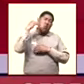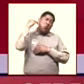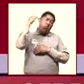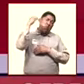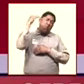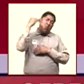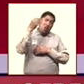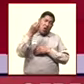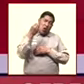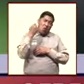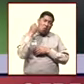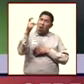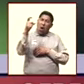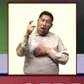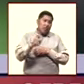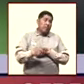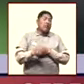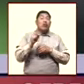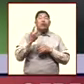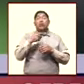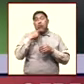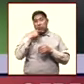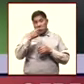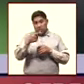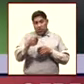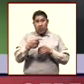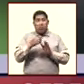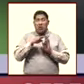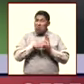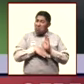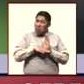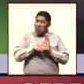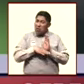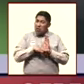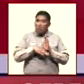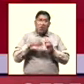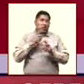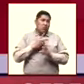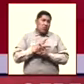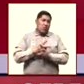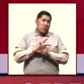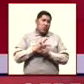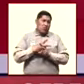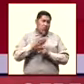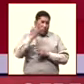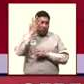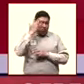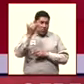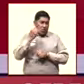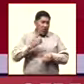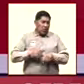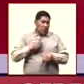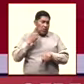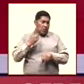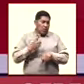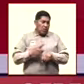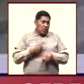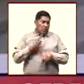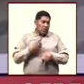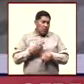¿ya? Lo único que les digo, a los precios bajos siempre tienen que tener cuidado, ¿no? Un poquito es que a veces